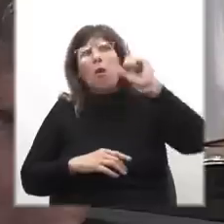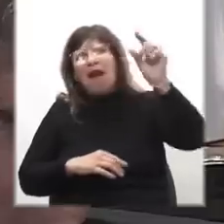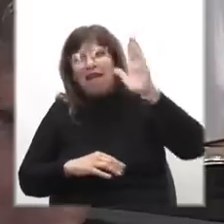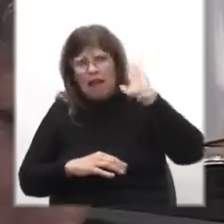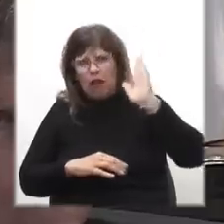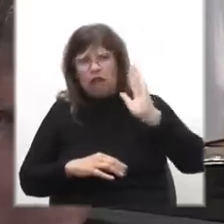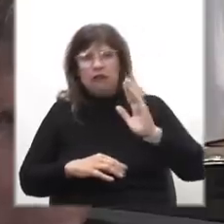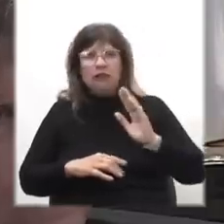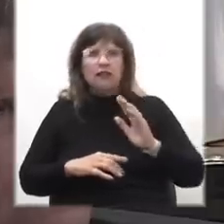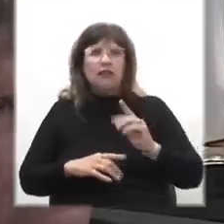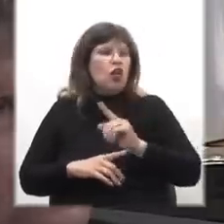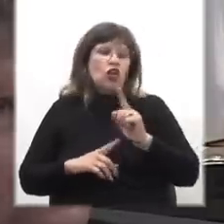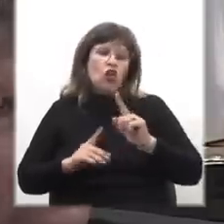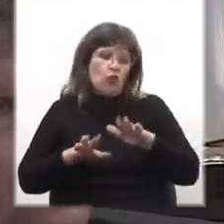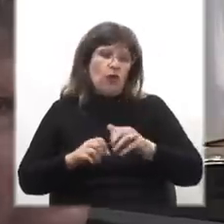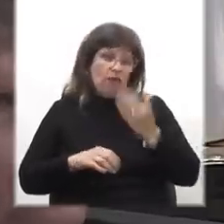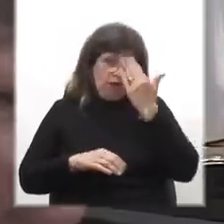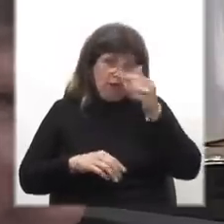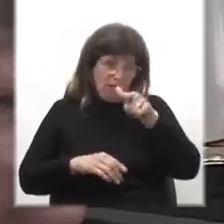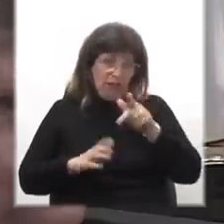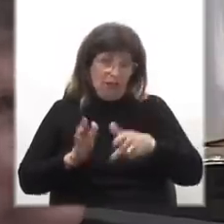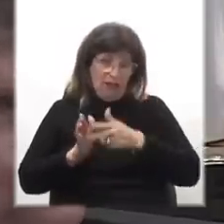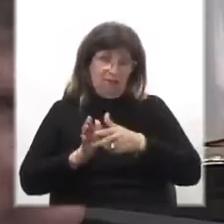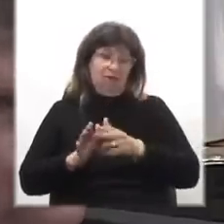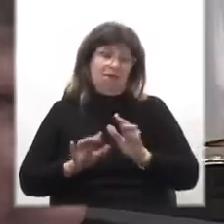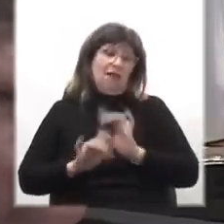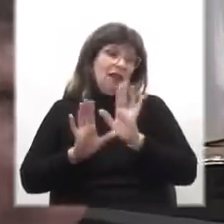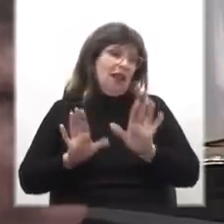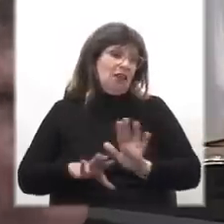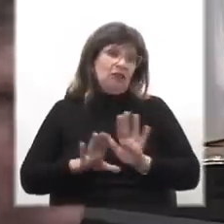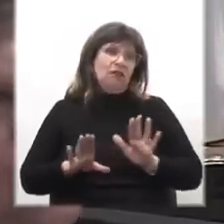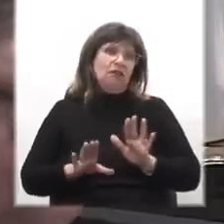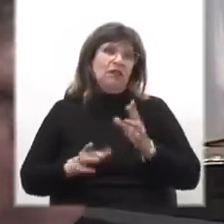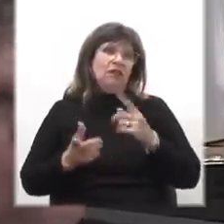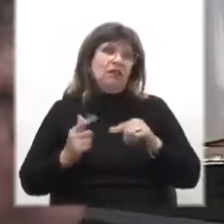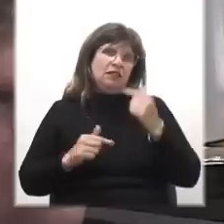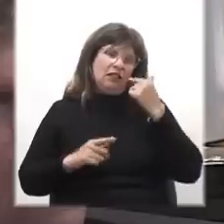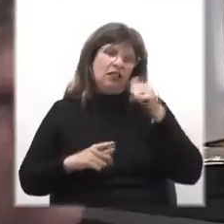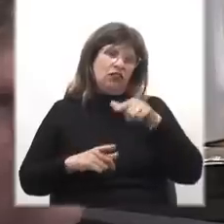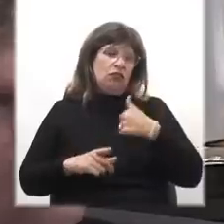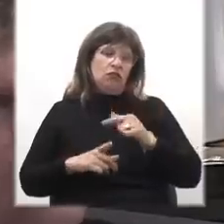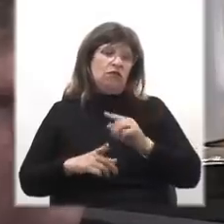Claramente no viven frente al tren, porque si vivieran frente al tren no van a permitir la